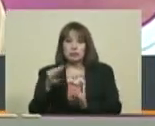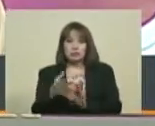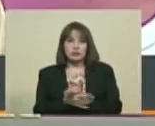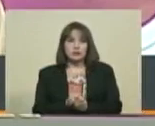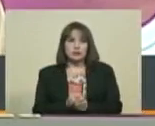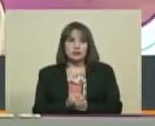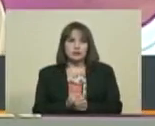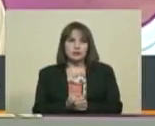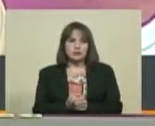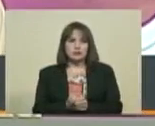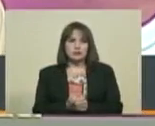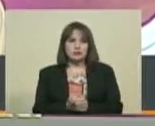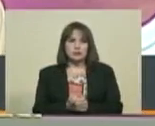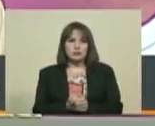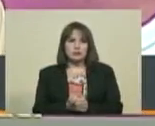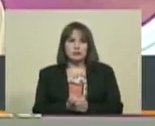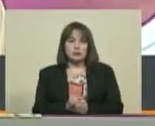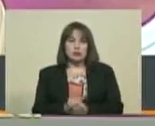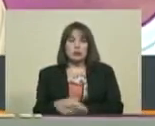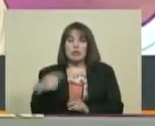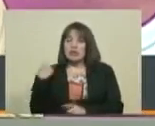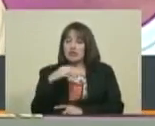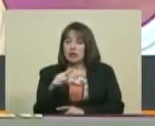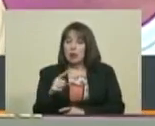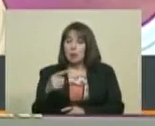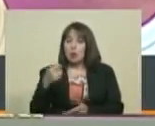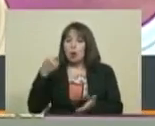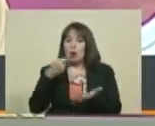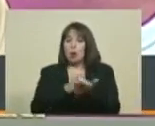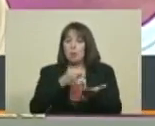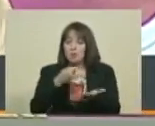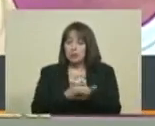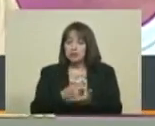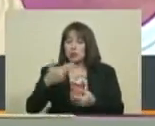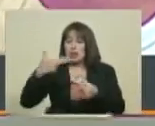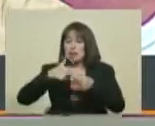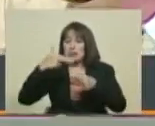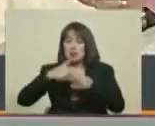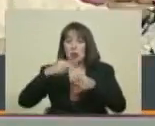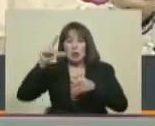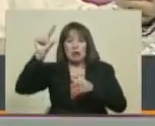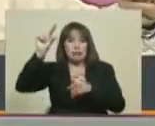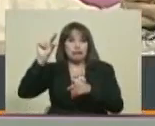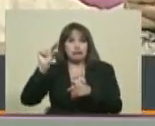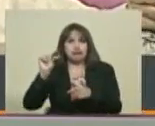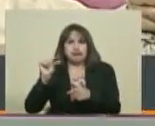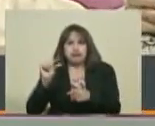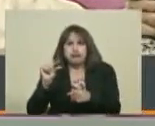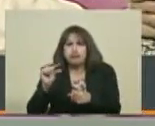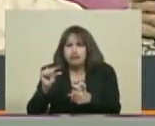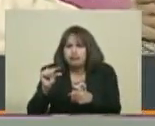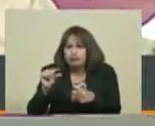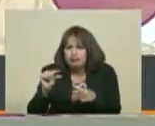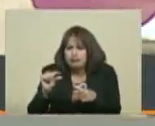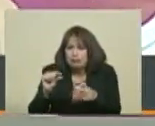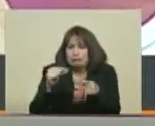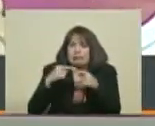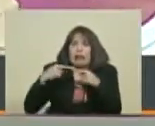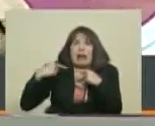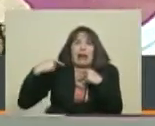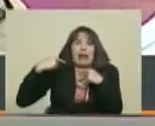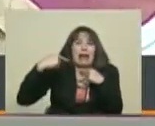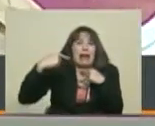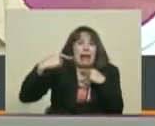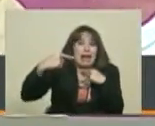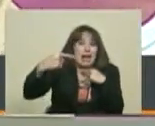Tuvimos los precios petroleros más bajos en el periodo más extendido de toda